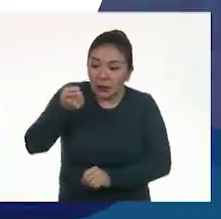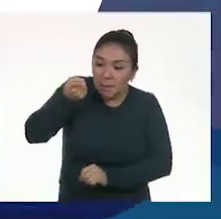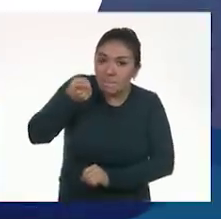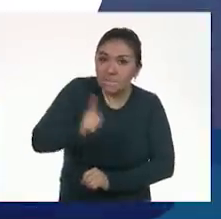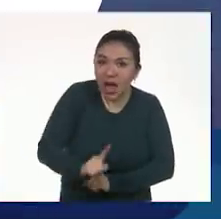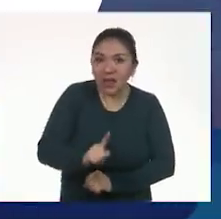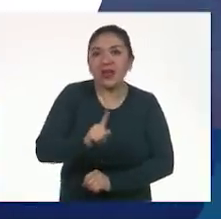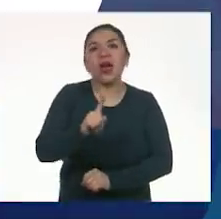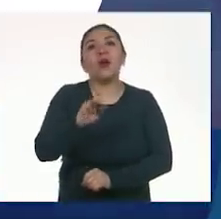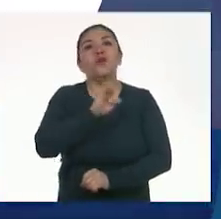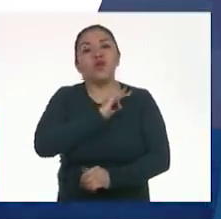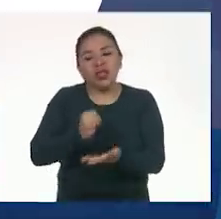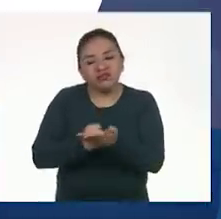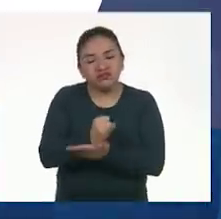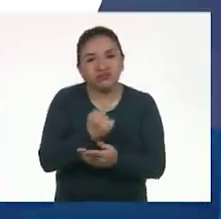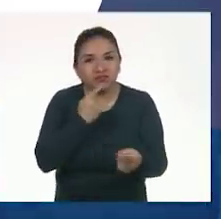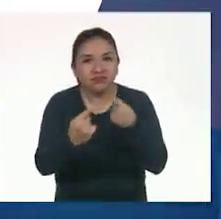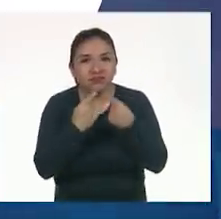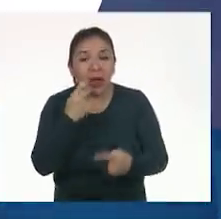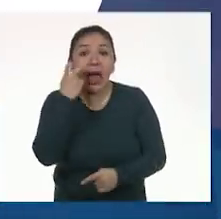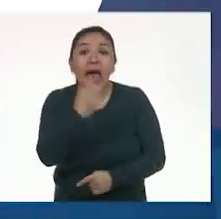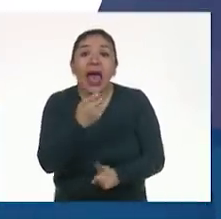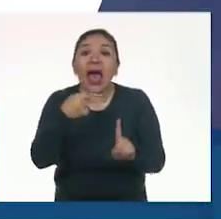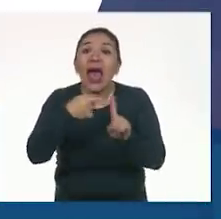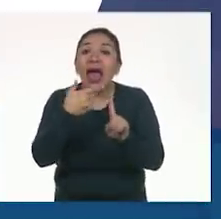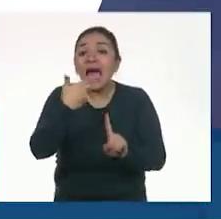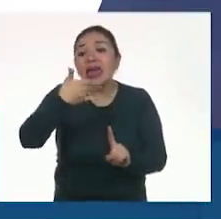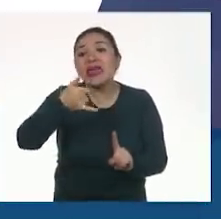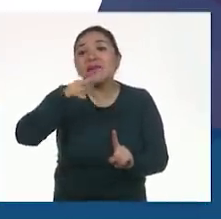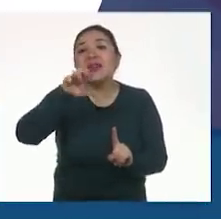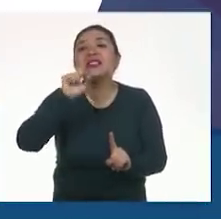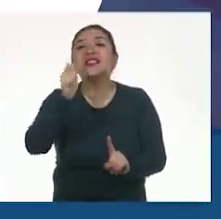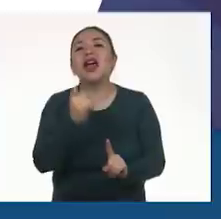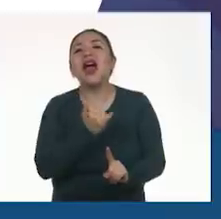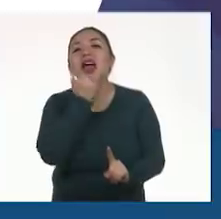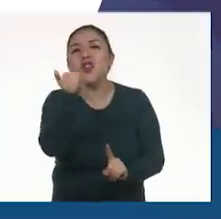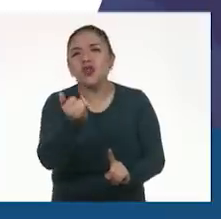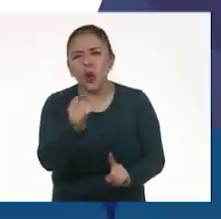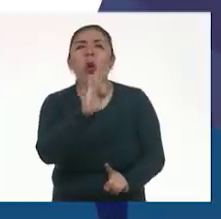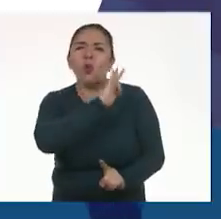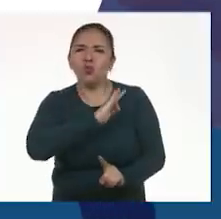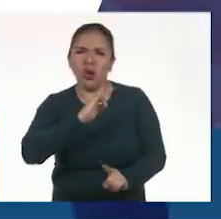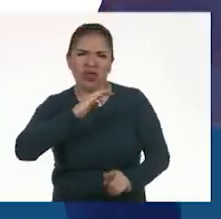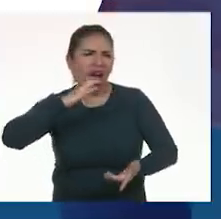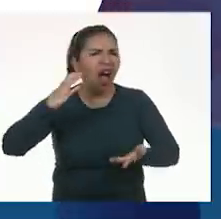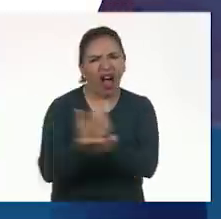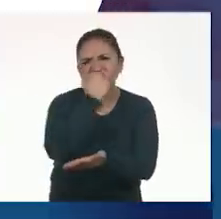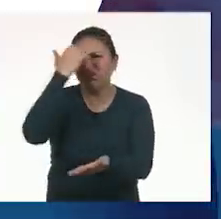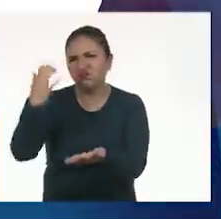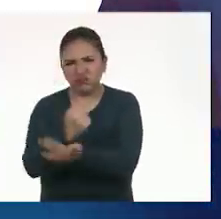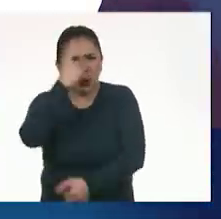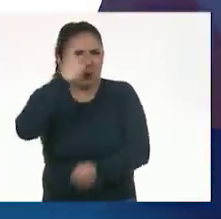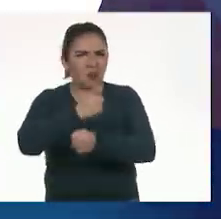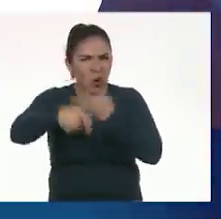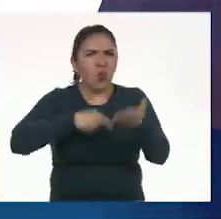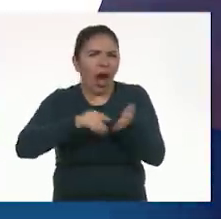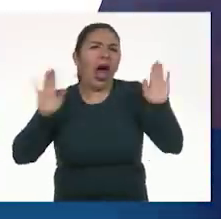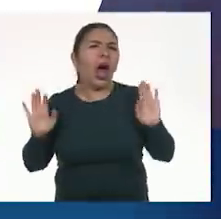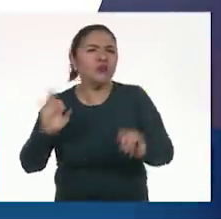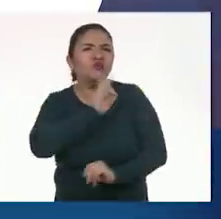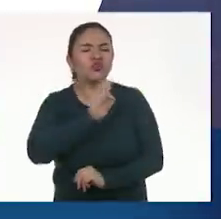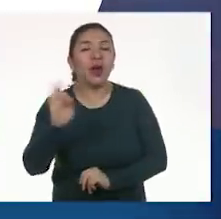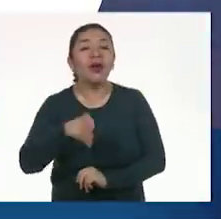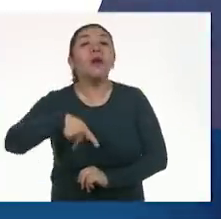naturaleza han determinado. Y ese es su gran error, porque no es solamente lograr una hazaña, eso lo tenemos todos. Digamos